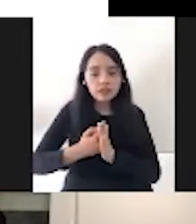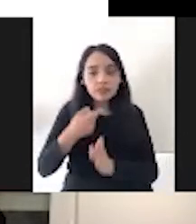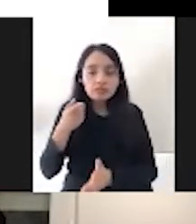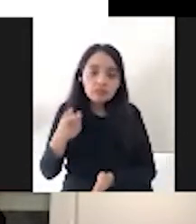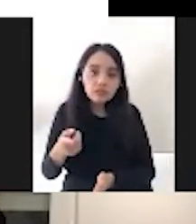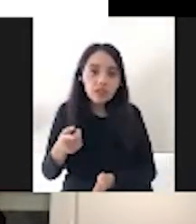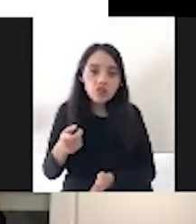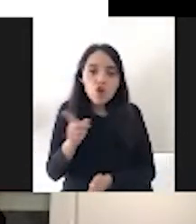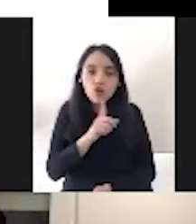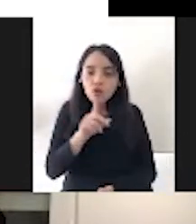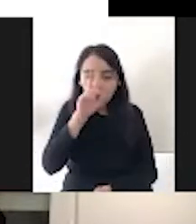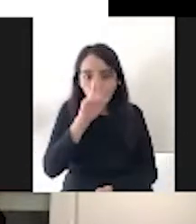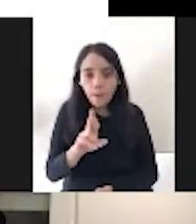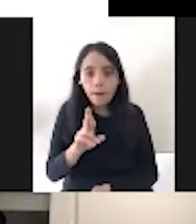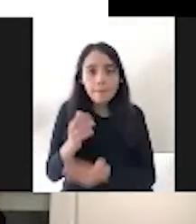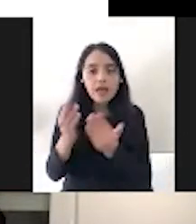aprendizajes de cada estudiante,